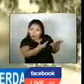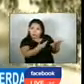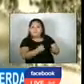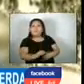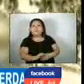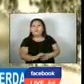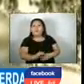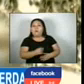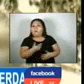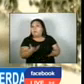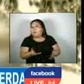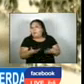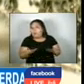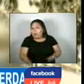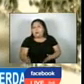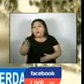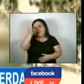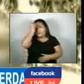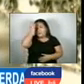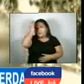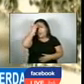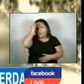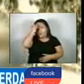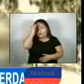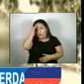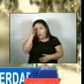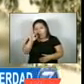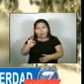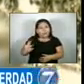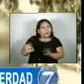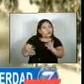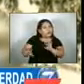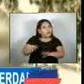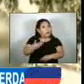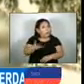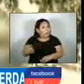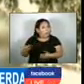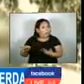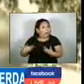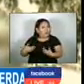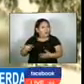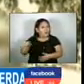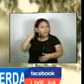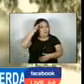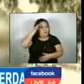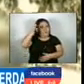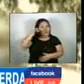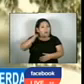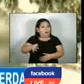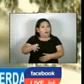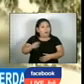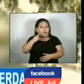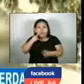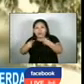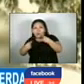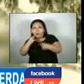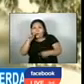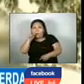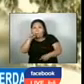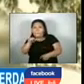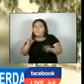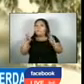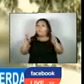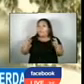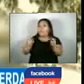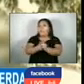básicamente para coaccionarme en cuanto a la liberación de algunos bienes, y yo creo que se ha notado el ataque mediático que ellos han tenido en cuanto a esa